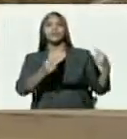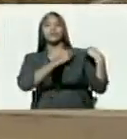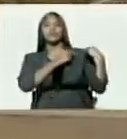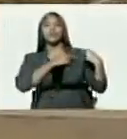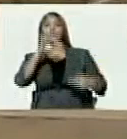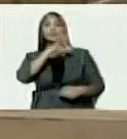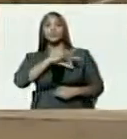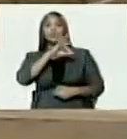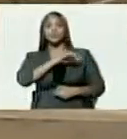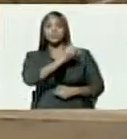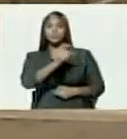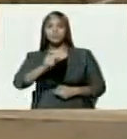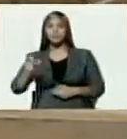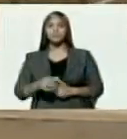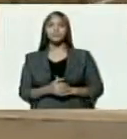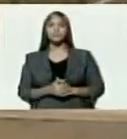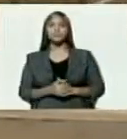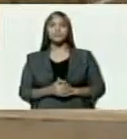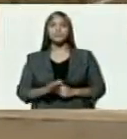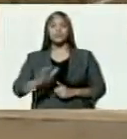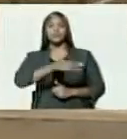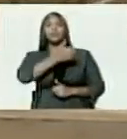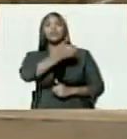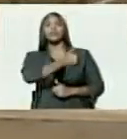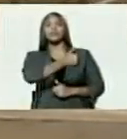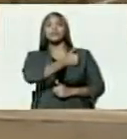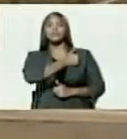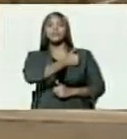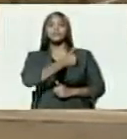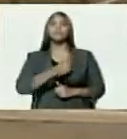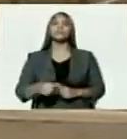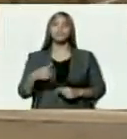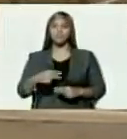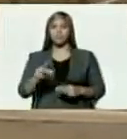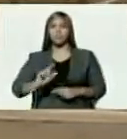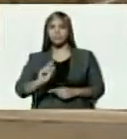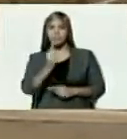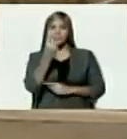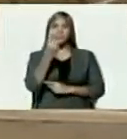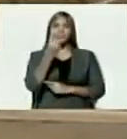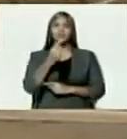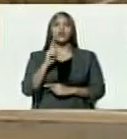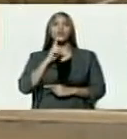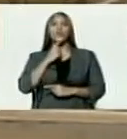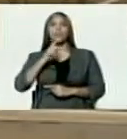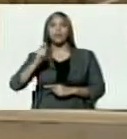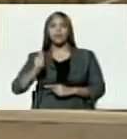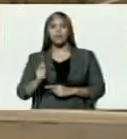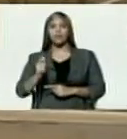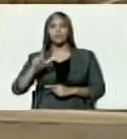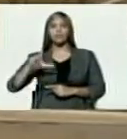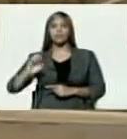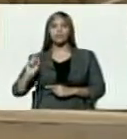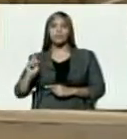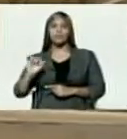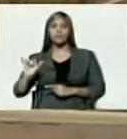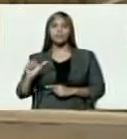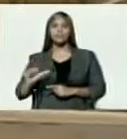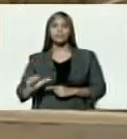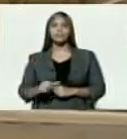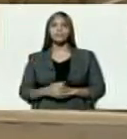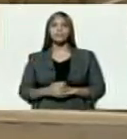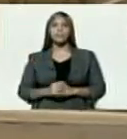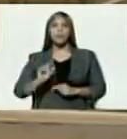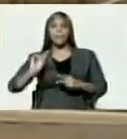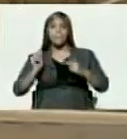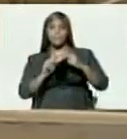civil. Como rector electoral principal, ciudadano Alexis Corredor Pérez. Como primer